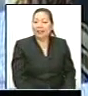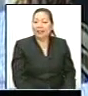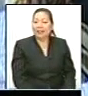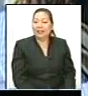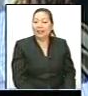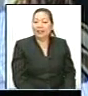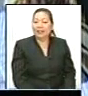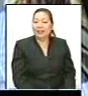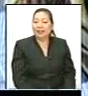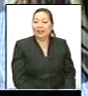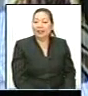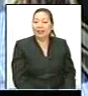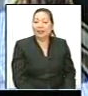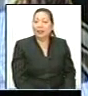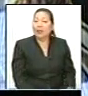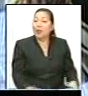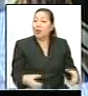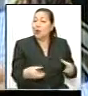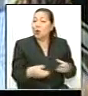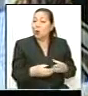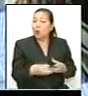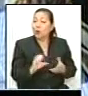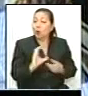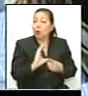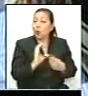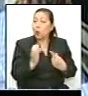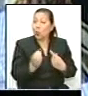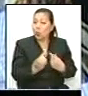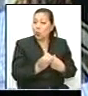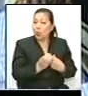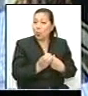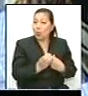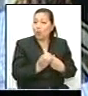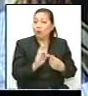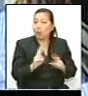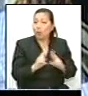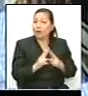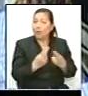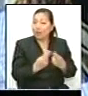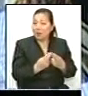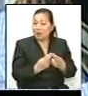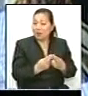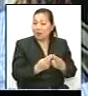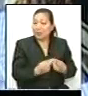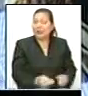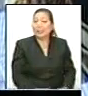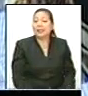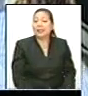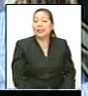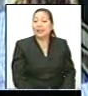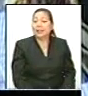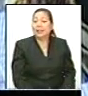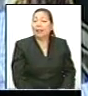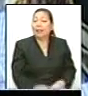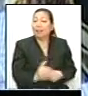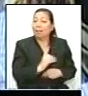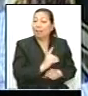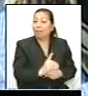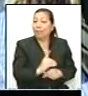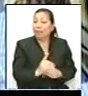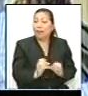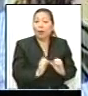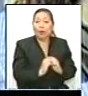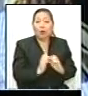presidente, con la Comisión de Cultura, en una de sus sesiones ordinarias y descentralizadas con